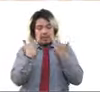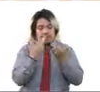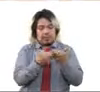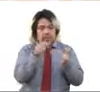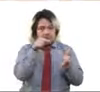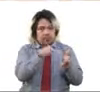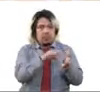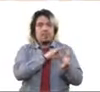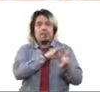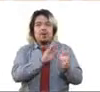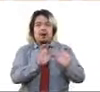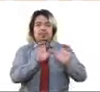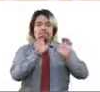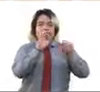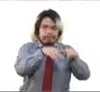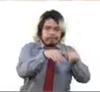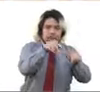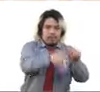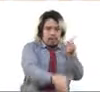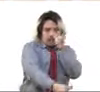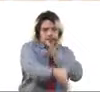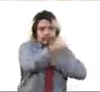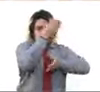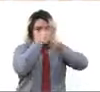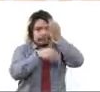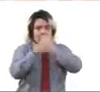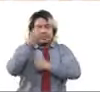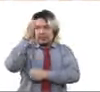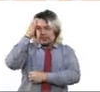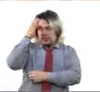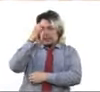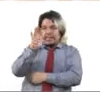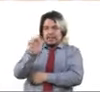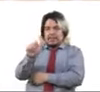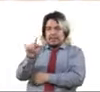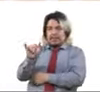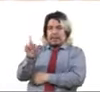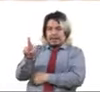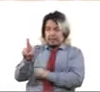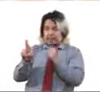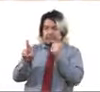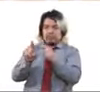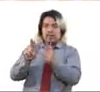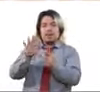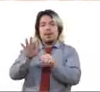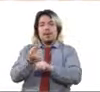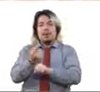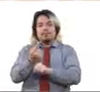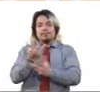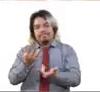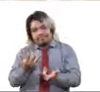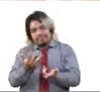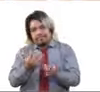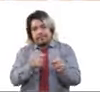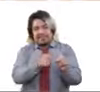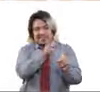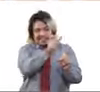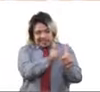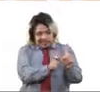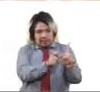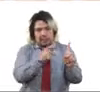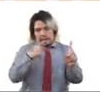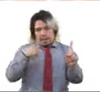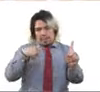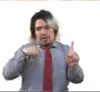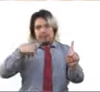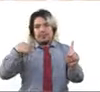formación docente, que le denominamos por sus siglas el TIBAIR, que no es otra cosa sino el esquema para que ustedes se puedan